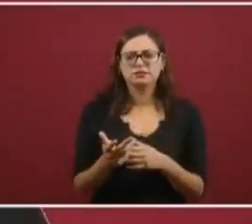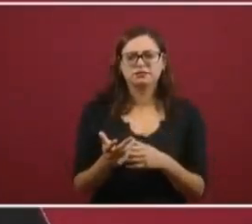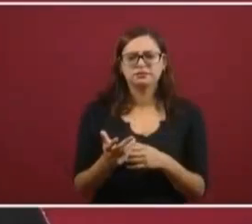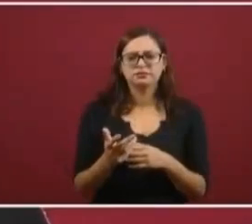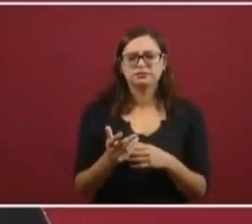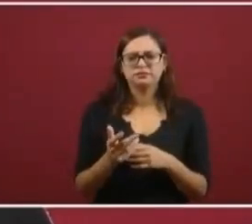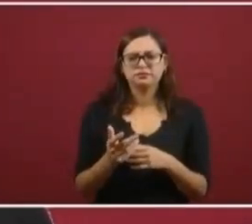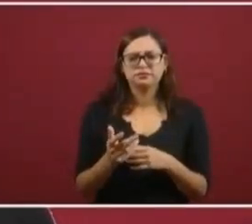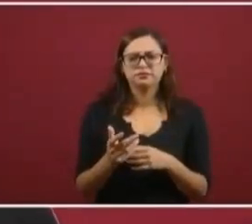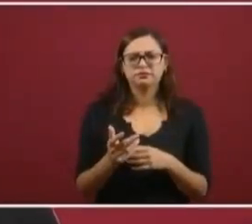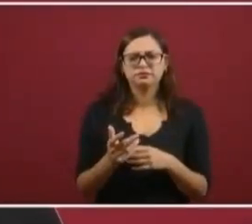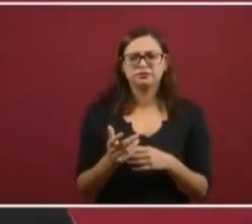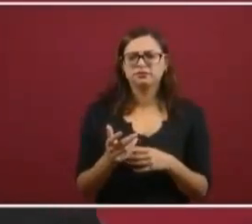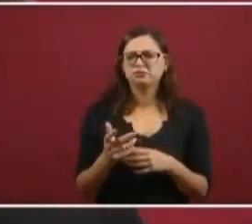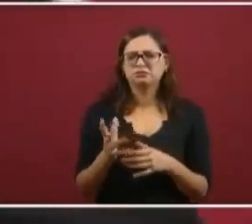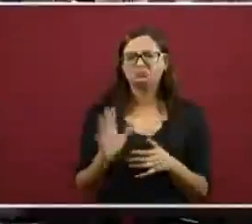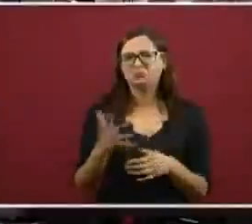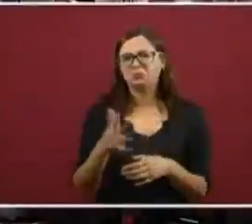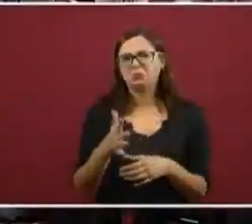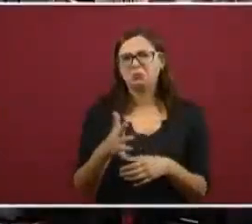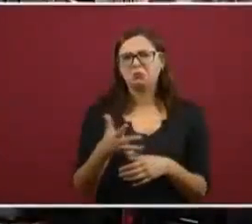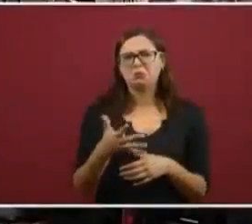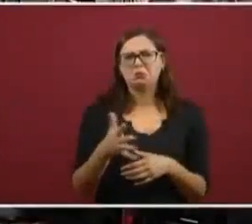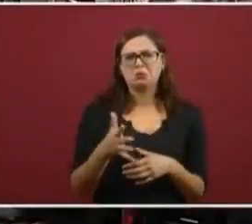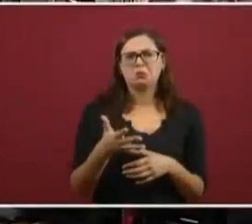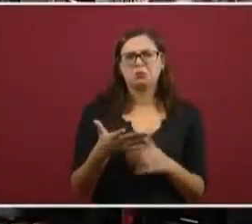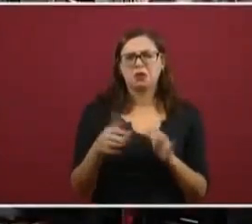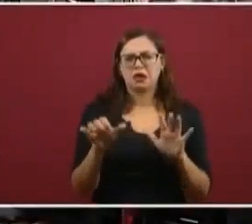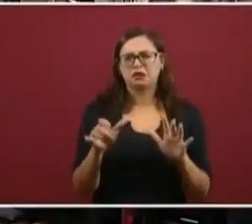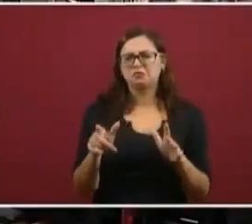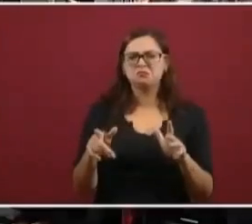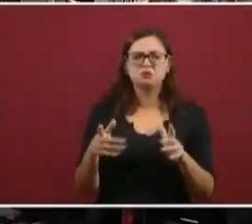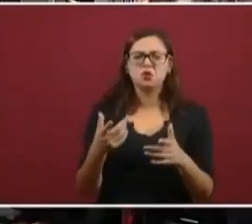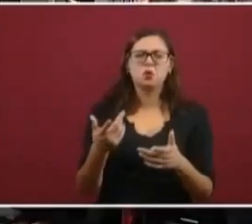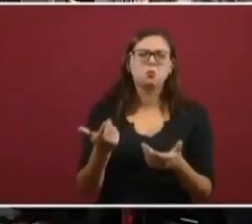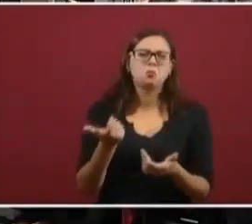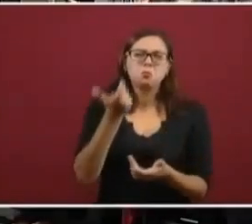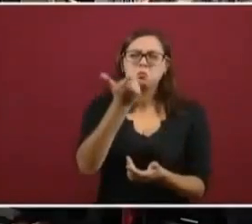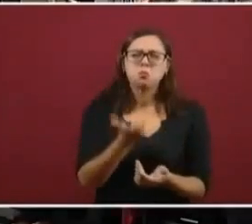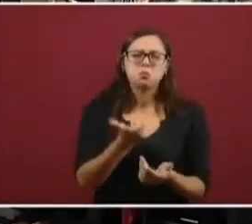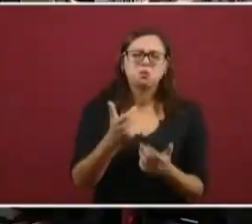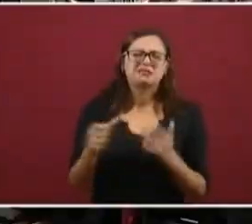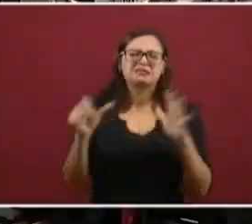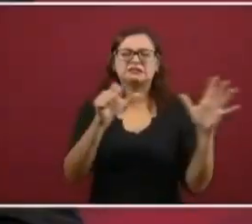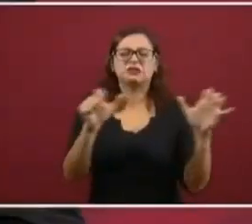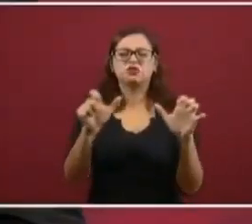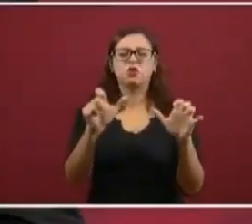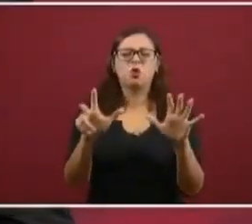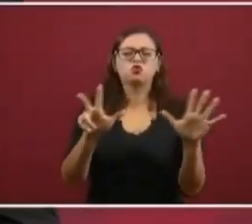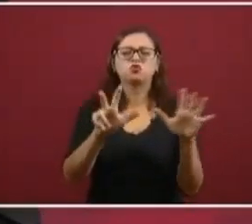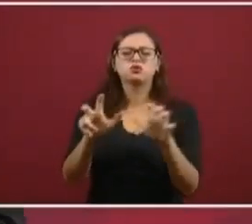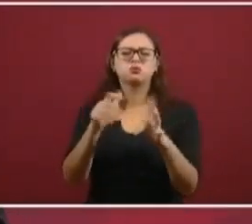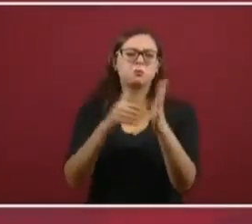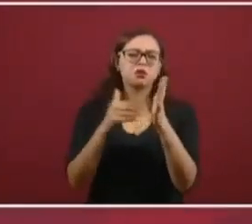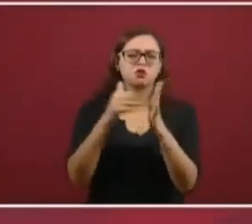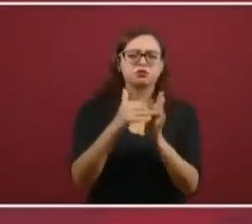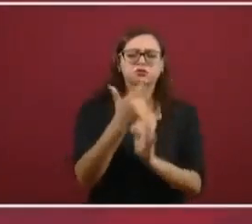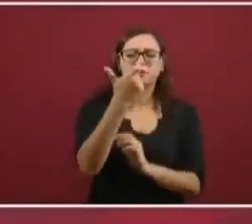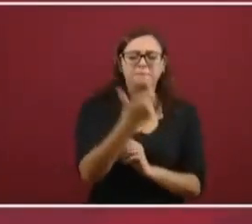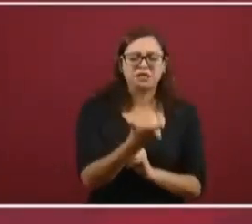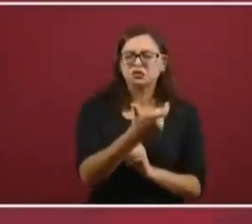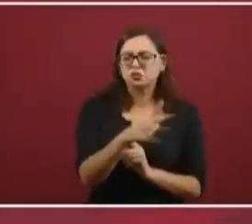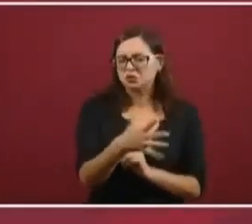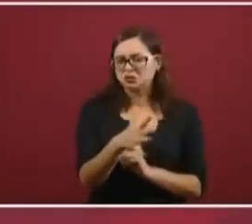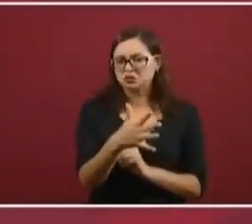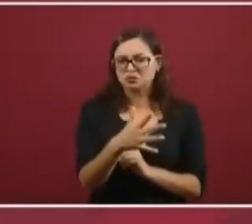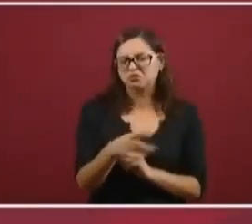compraron que tiene un costo en el mercado como de 600 800 millones y lo